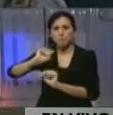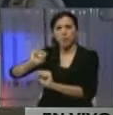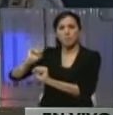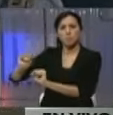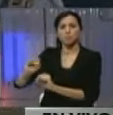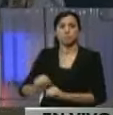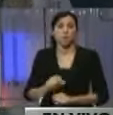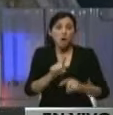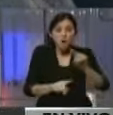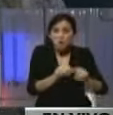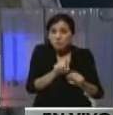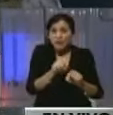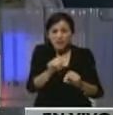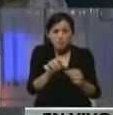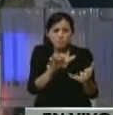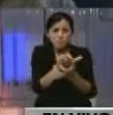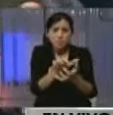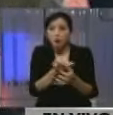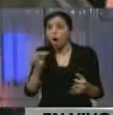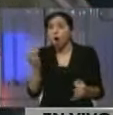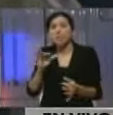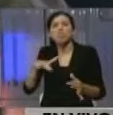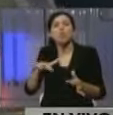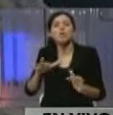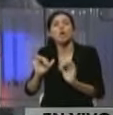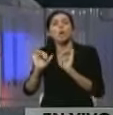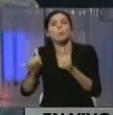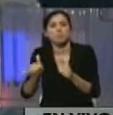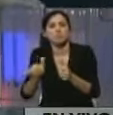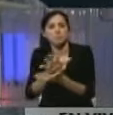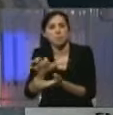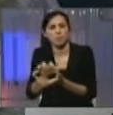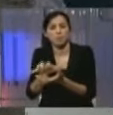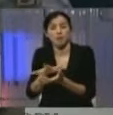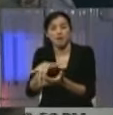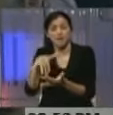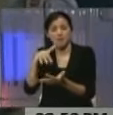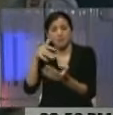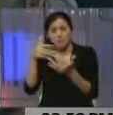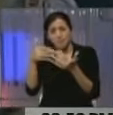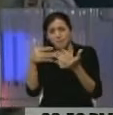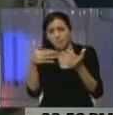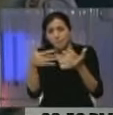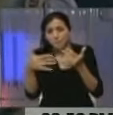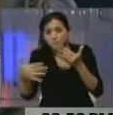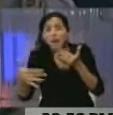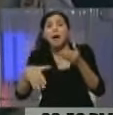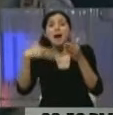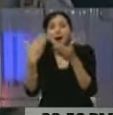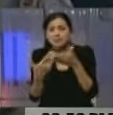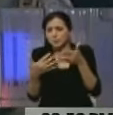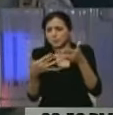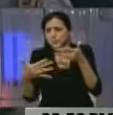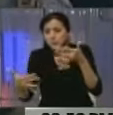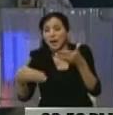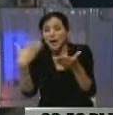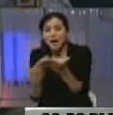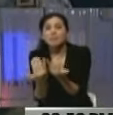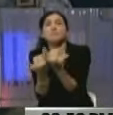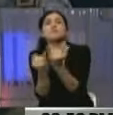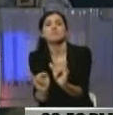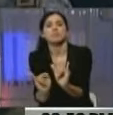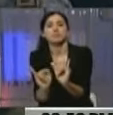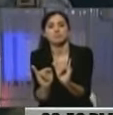que distorsiona, desde el origen hasta la última de los elementos, el último de los